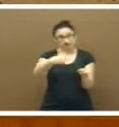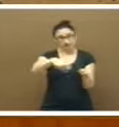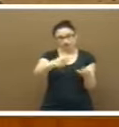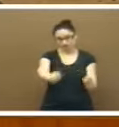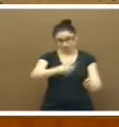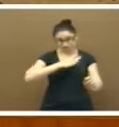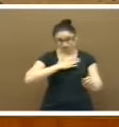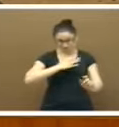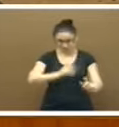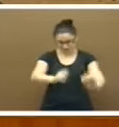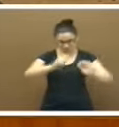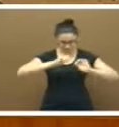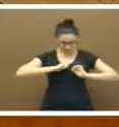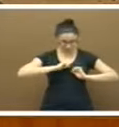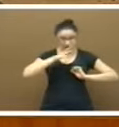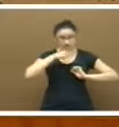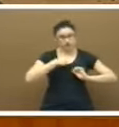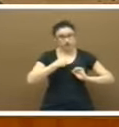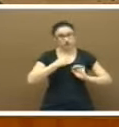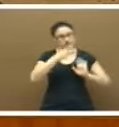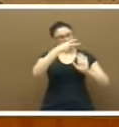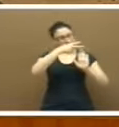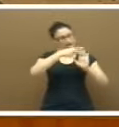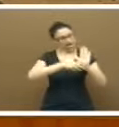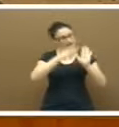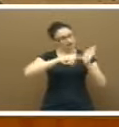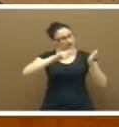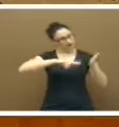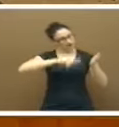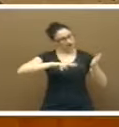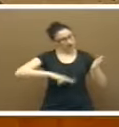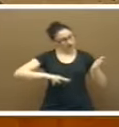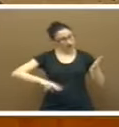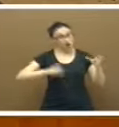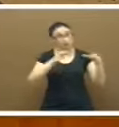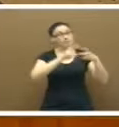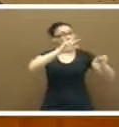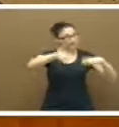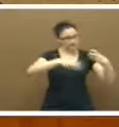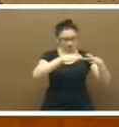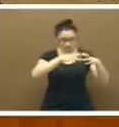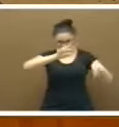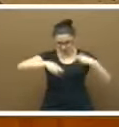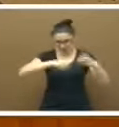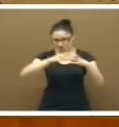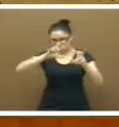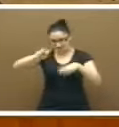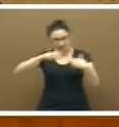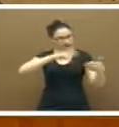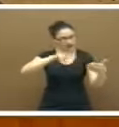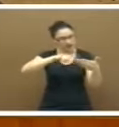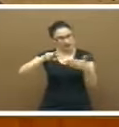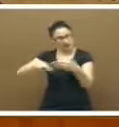y que voy a pasar a decir a continuación por grupo de enmiendas de cada uno de los grupos parlamentarios.